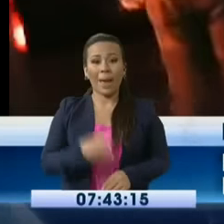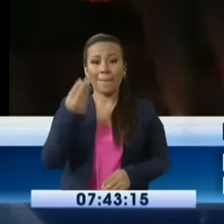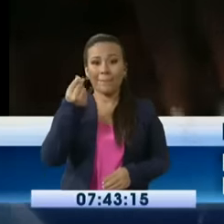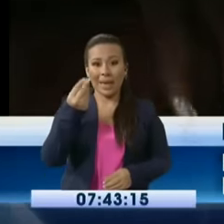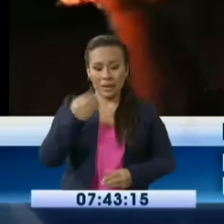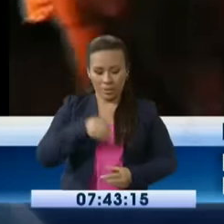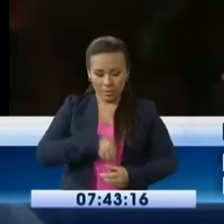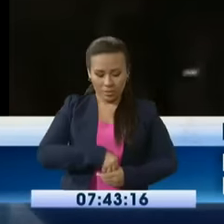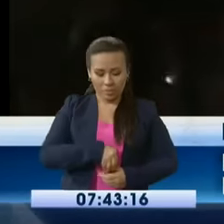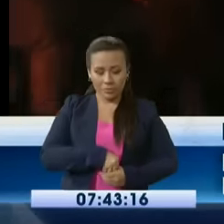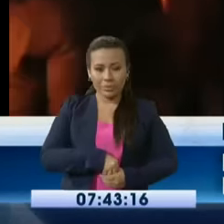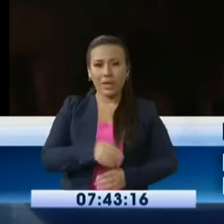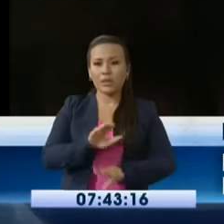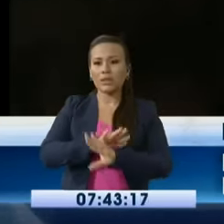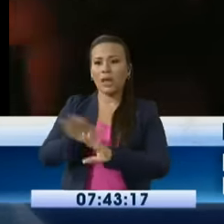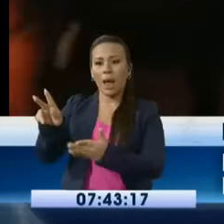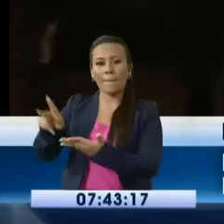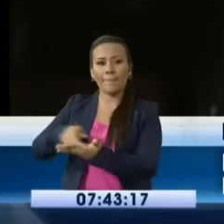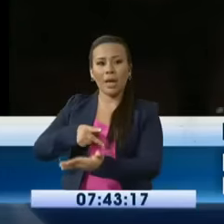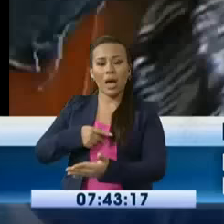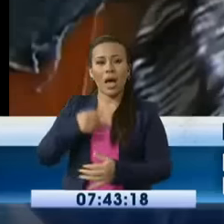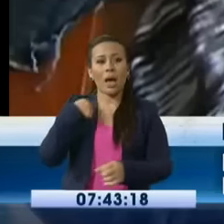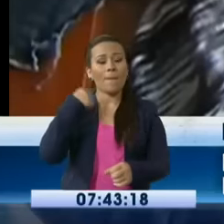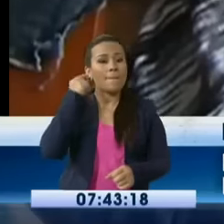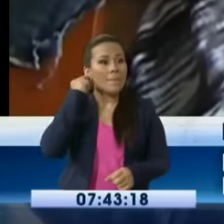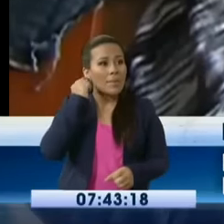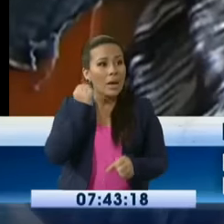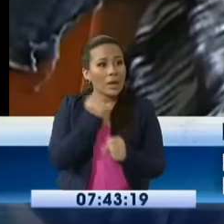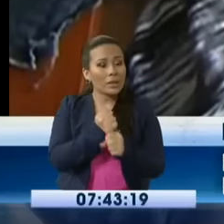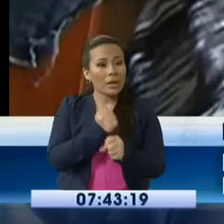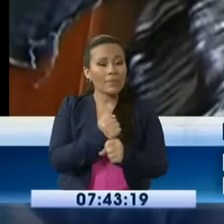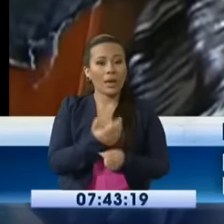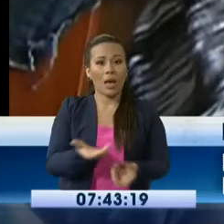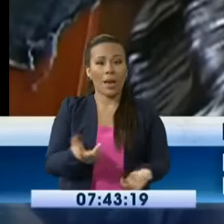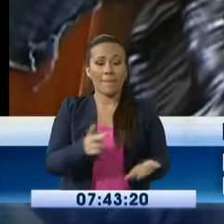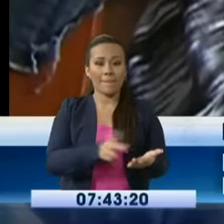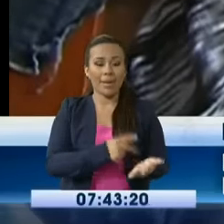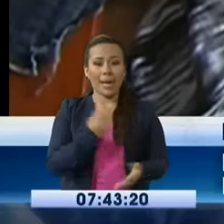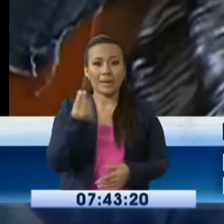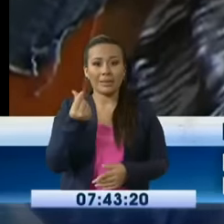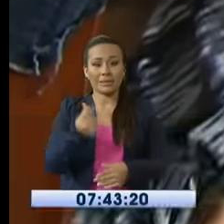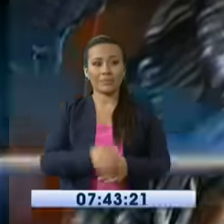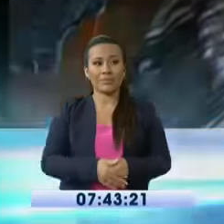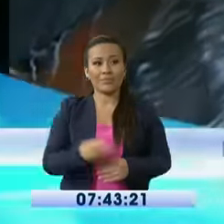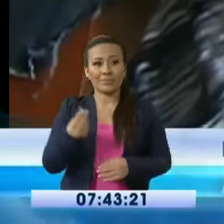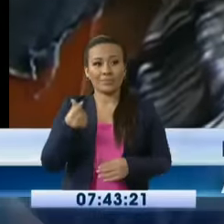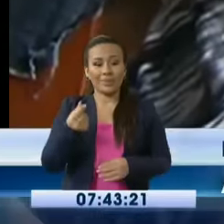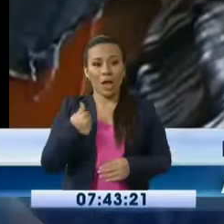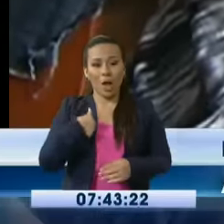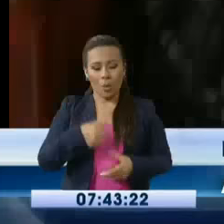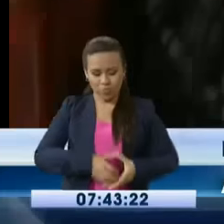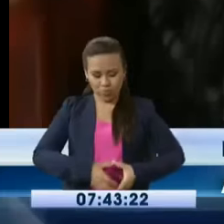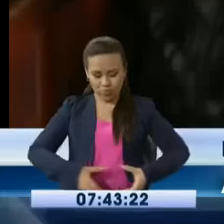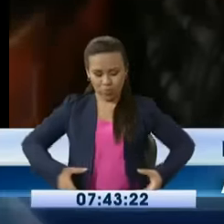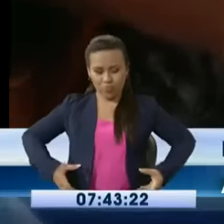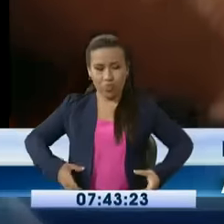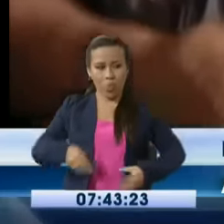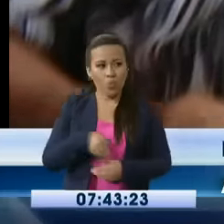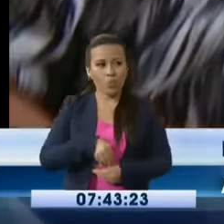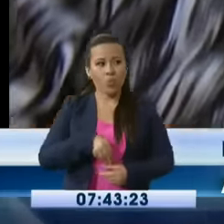hermana le había pagado. Ella trabaja con la hermana y la hermana le paga. Entonces ese dinero lo cargaba en el bolso. Mi